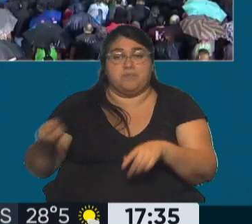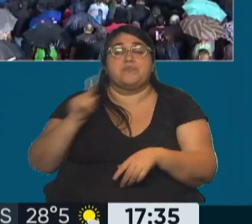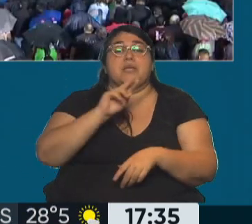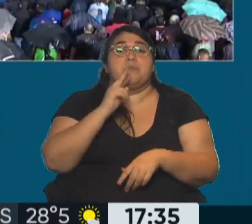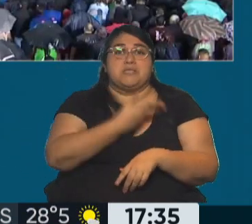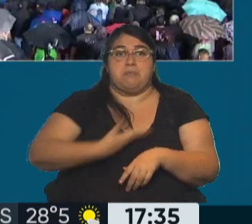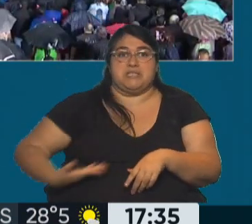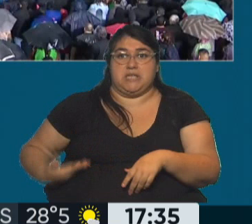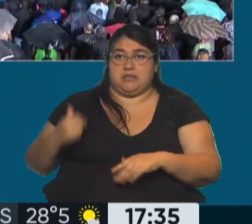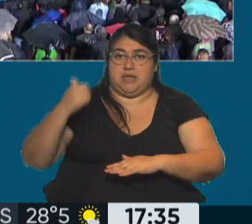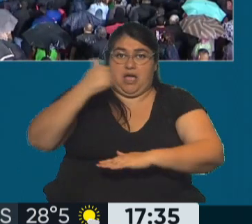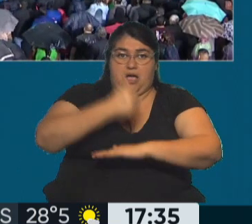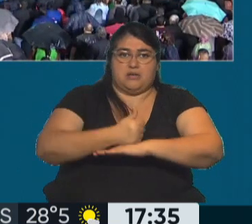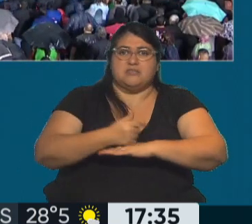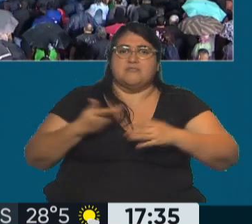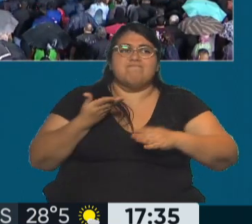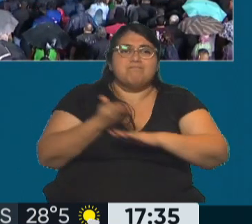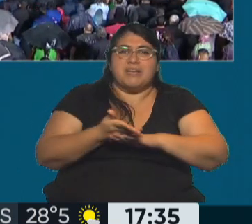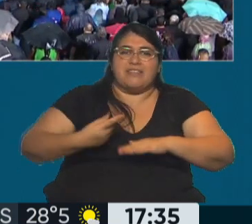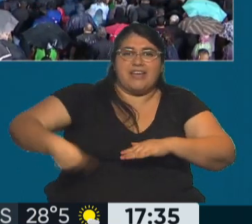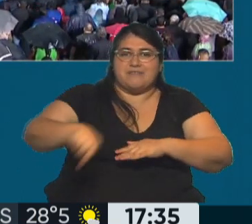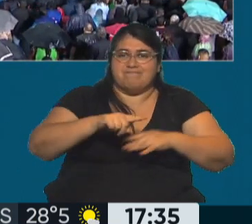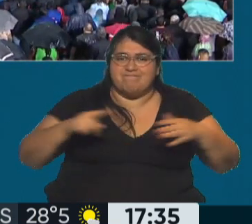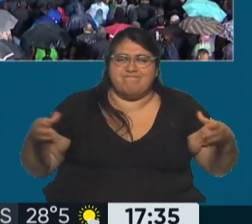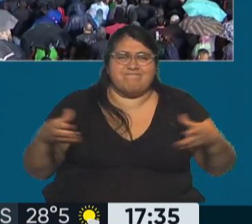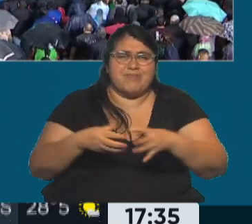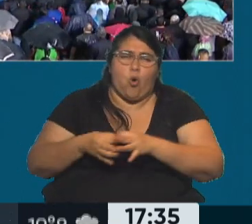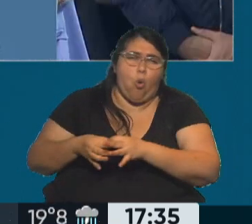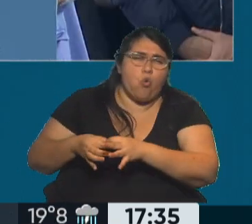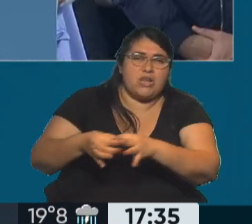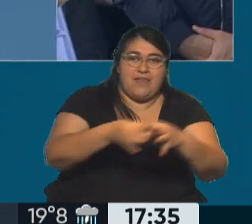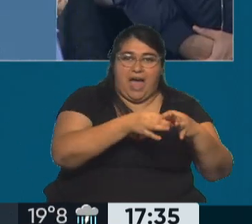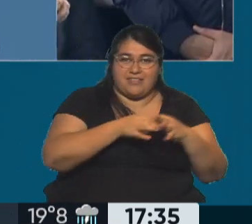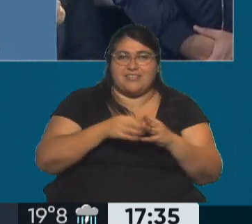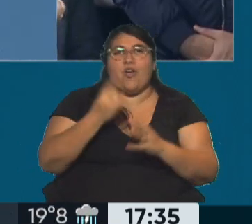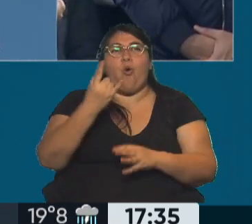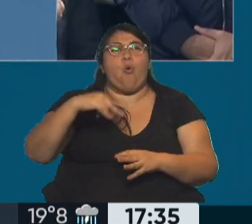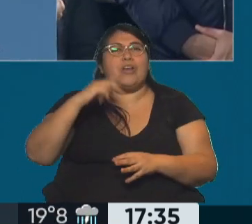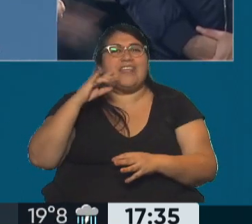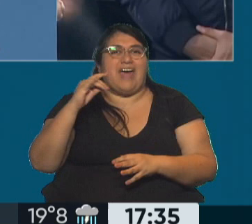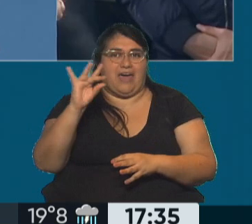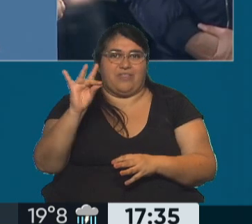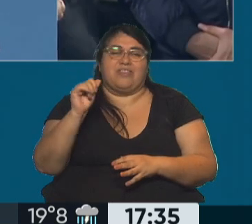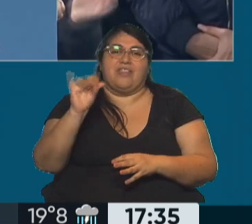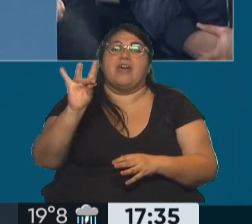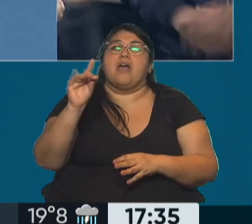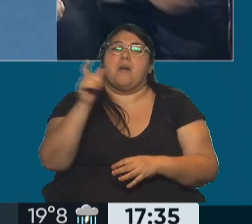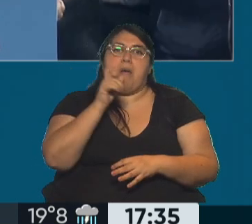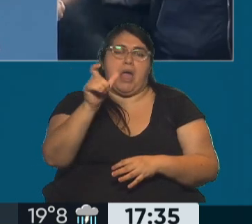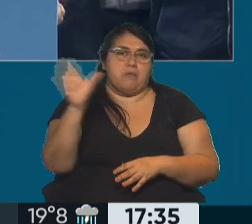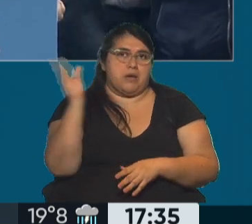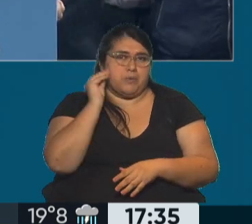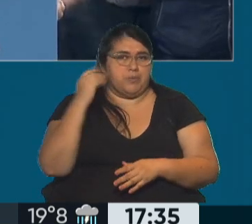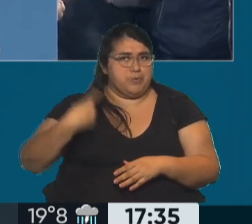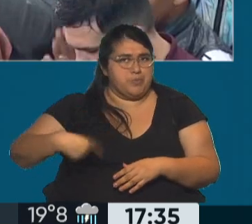de la Nación a esta unidad. Esa palabra unidad la hemos escuchado mucho en el día de hoy y hay como una proyección hacia esa dirección.